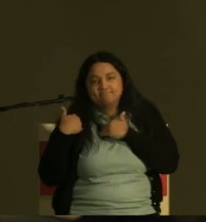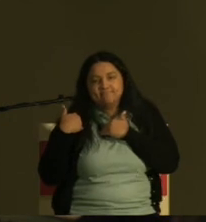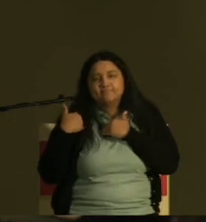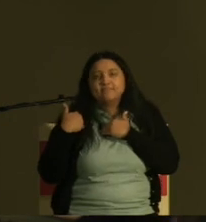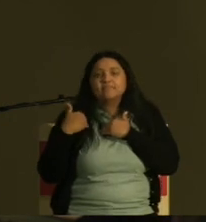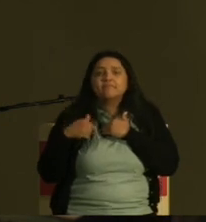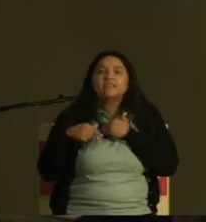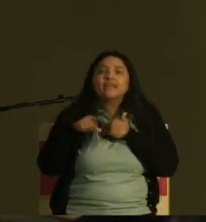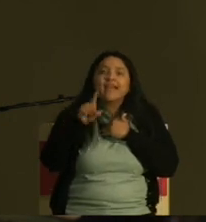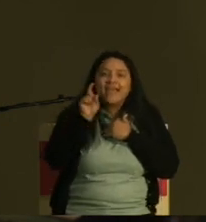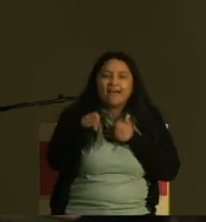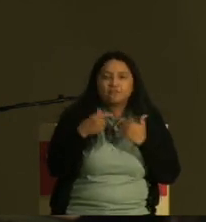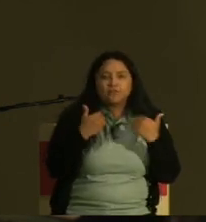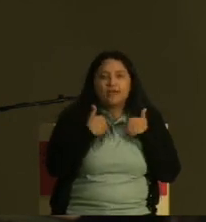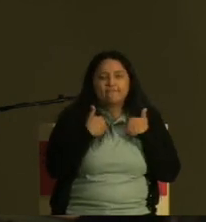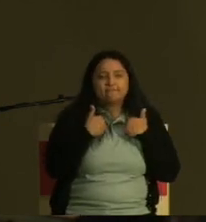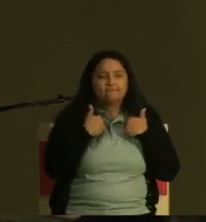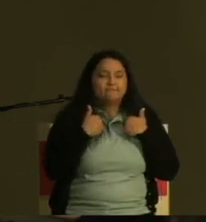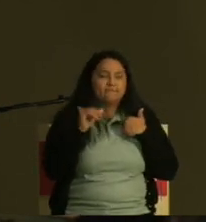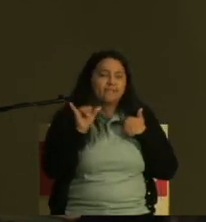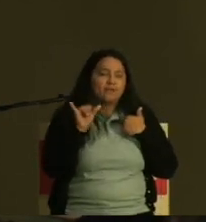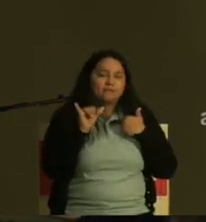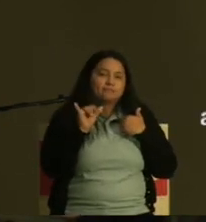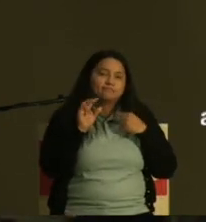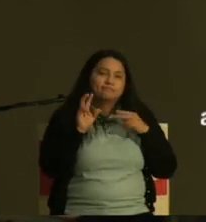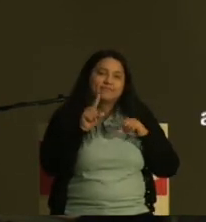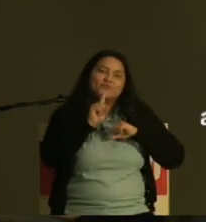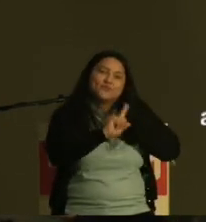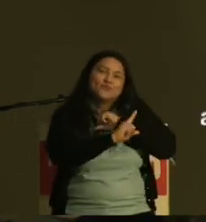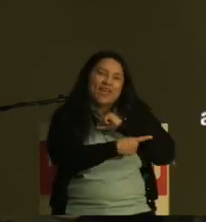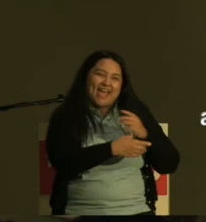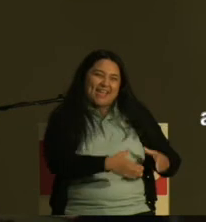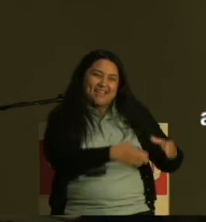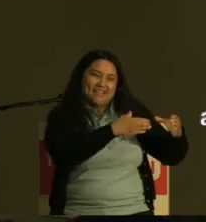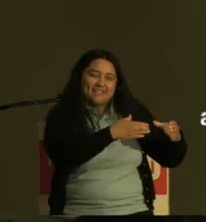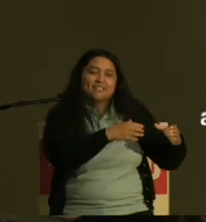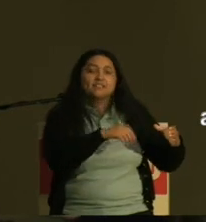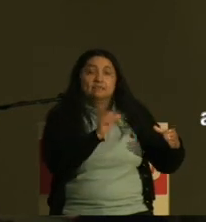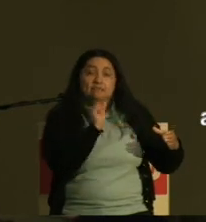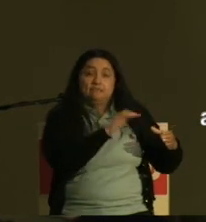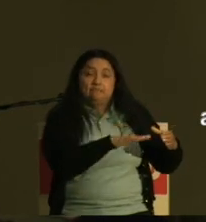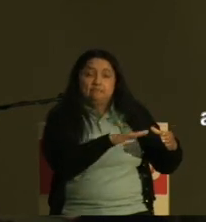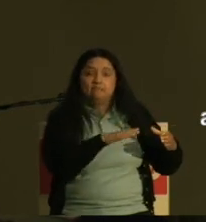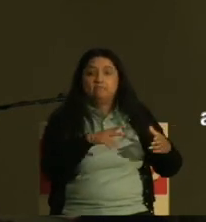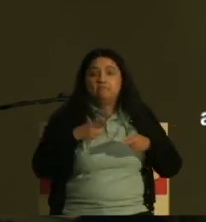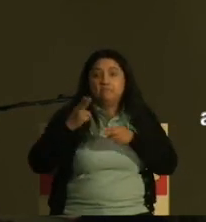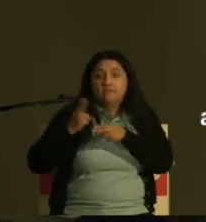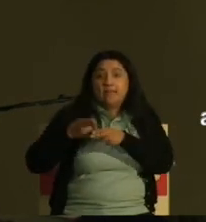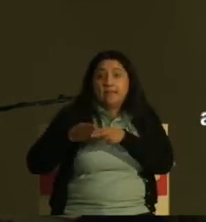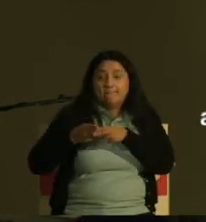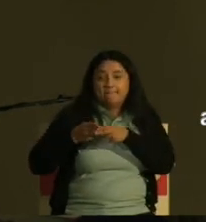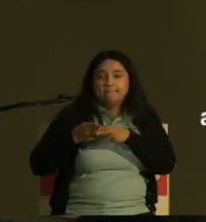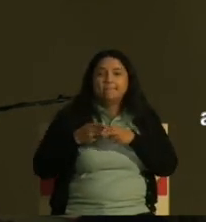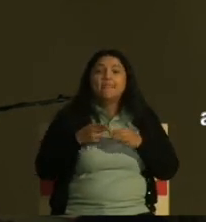yo al lado tenga como una cosa de basura, ¿no? El basurero, y entonces que le ponga su nombre y que todas las hojas las tire, no